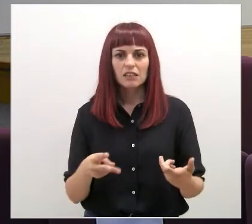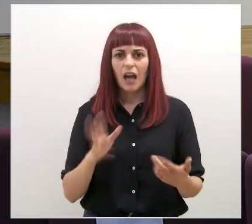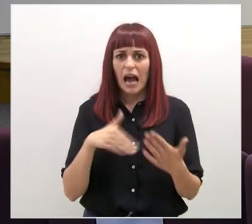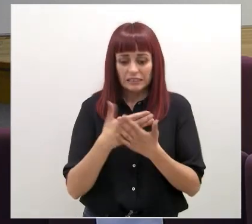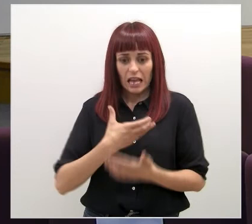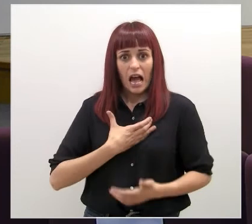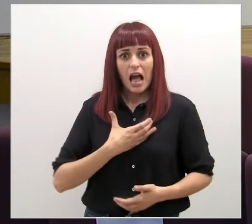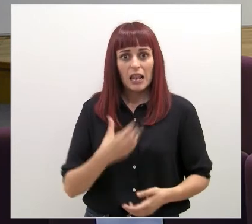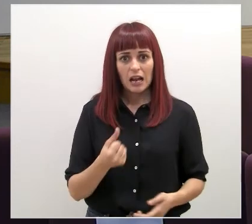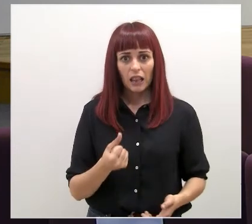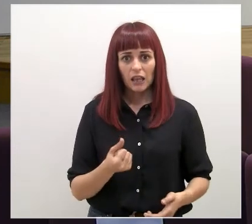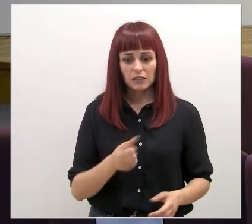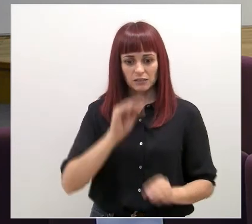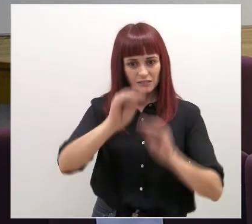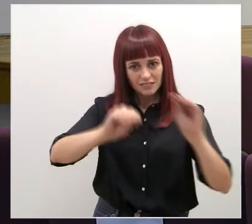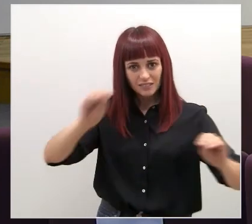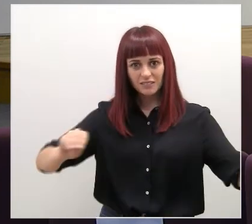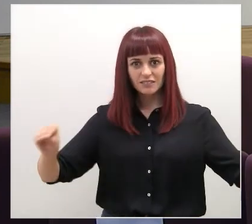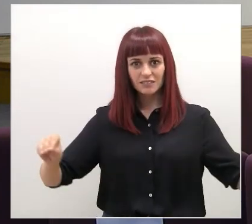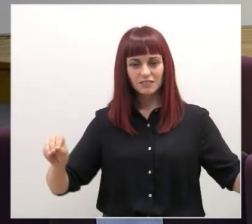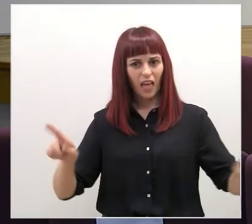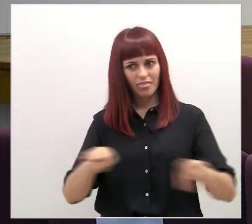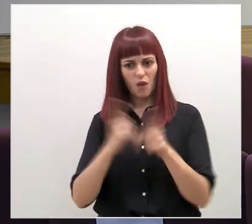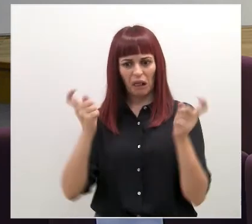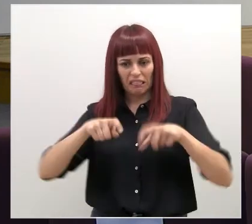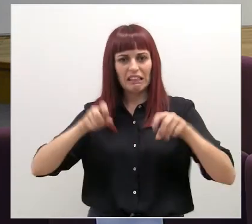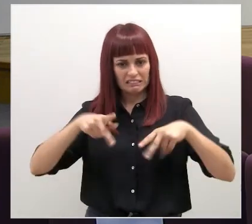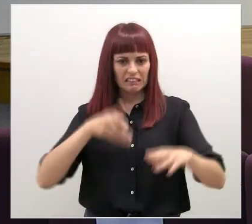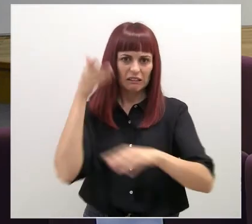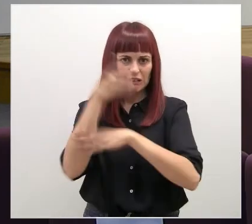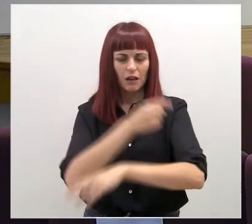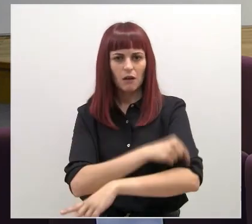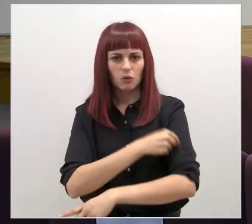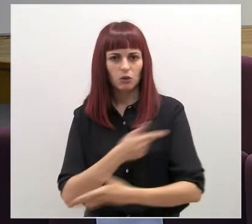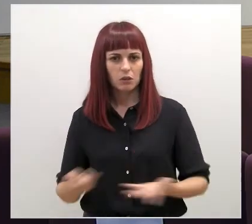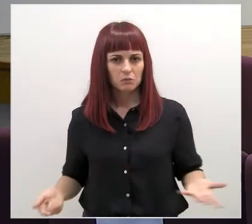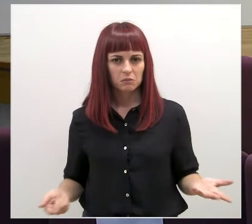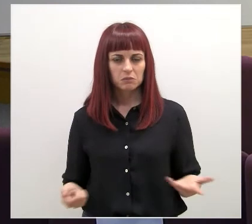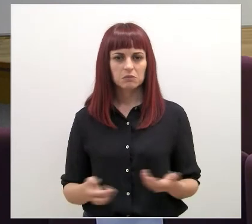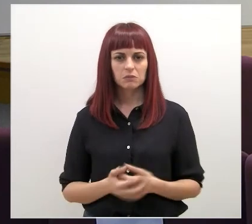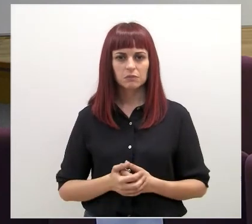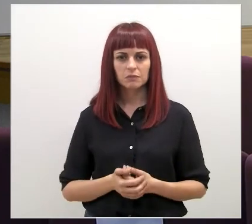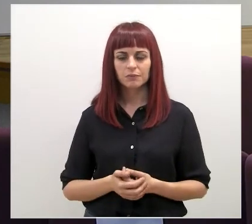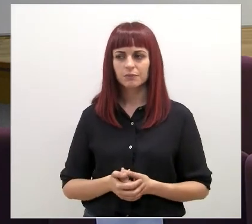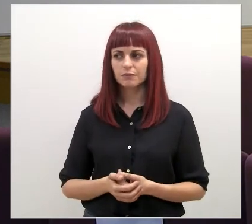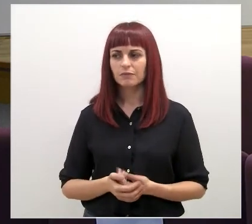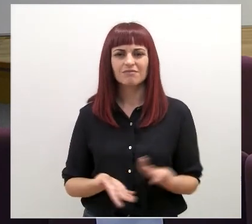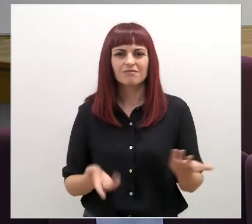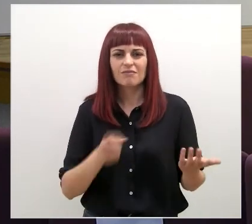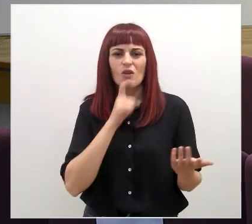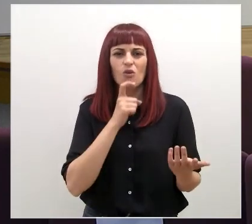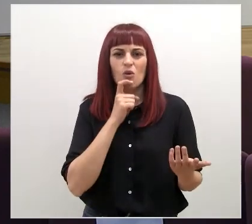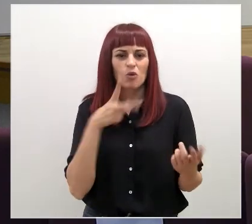alcaldes que propician este tipo de citas, de acudir sin cita a centros de vacunación? ¿Cómo se